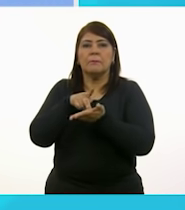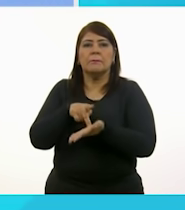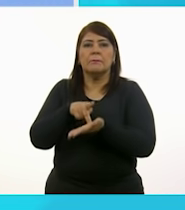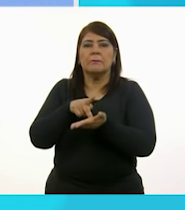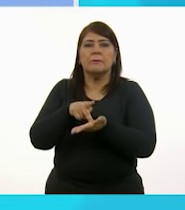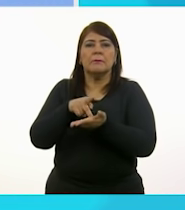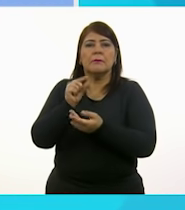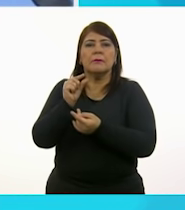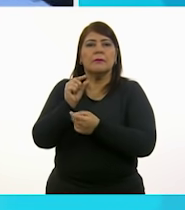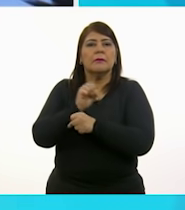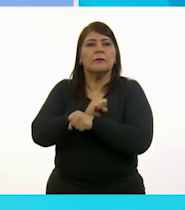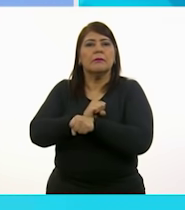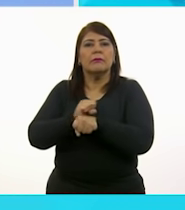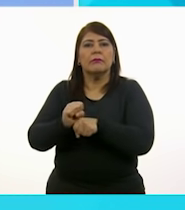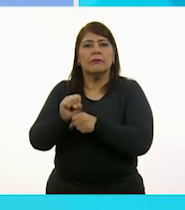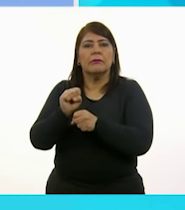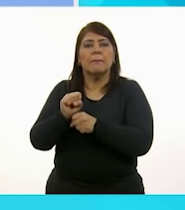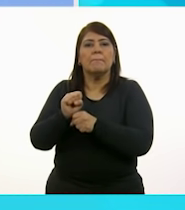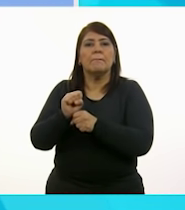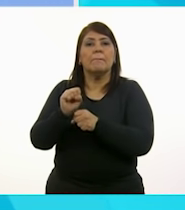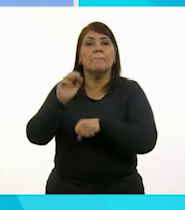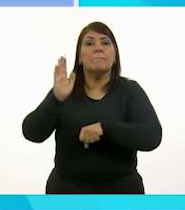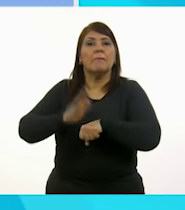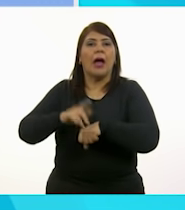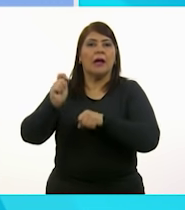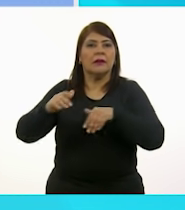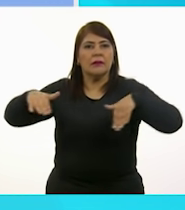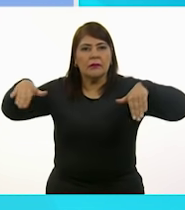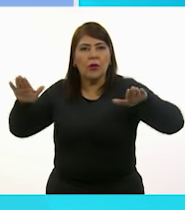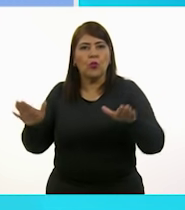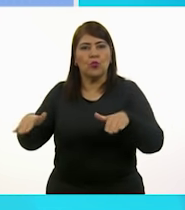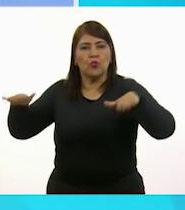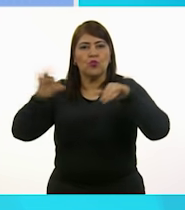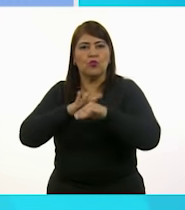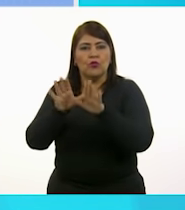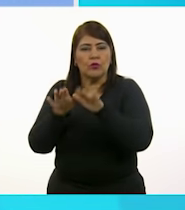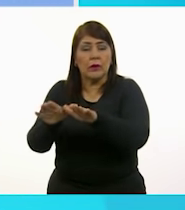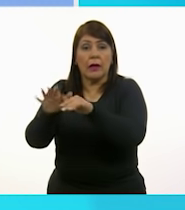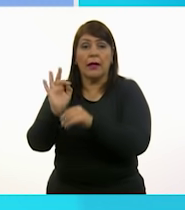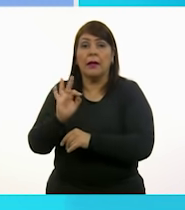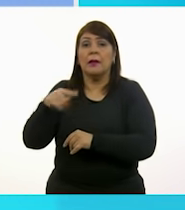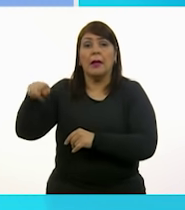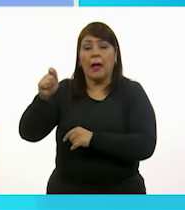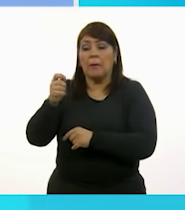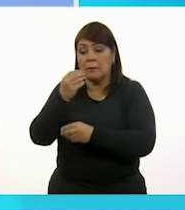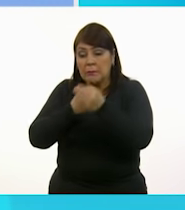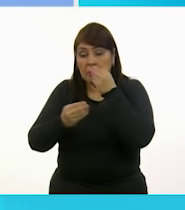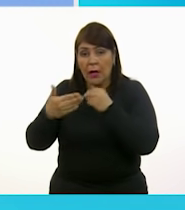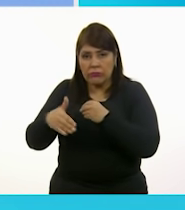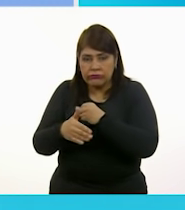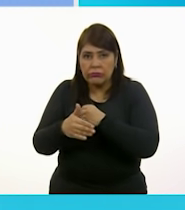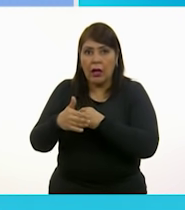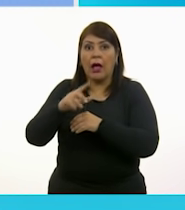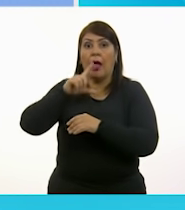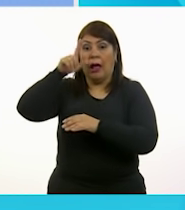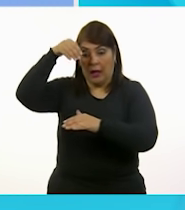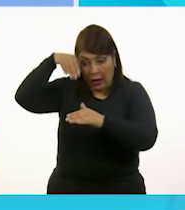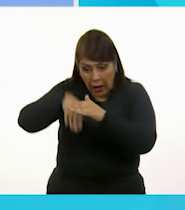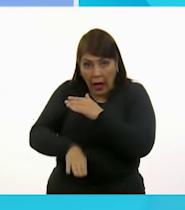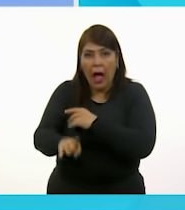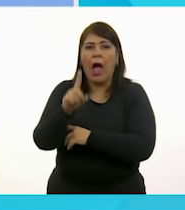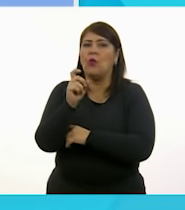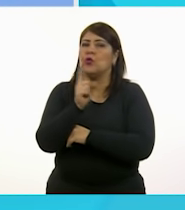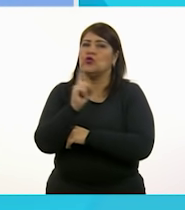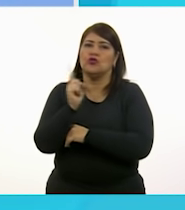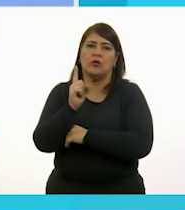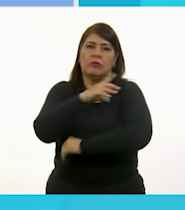proporcionalmente bajo para el tamaño de sus alas Y aunque se alimenta de peces, no se zambulle en el agua, pues